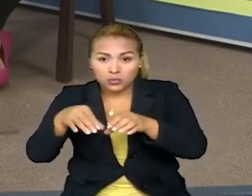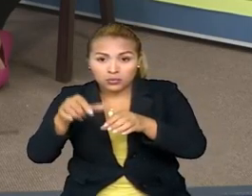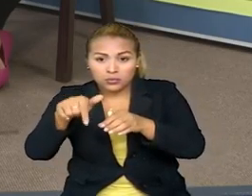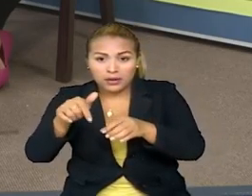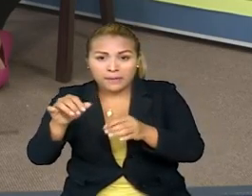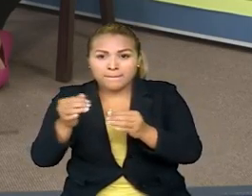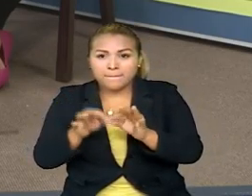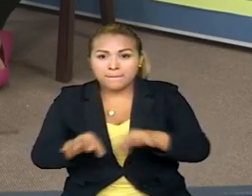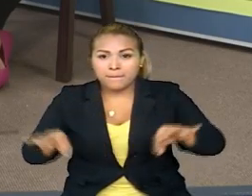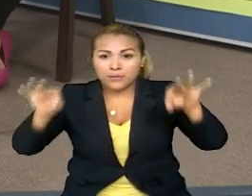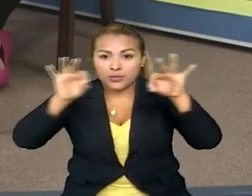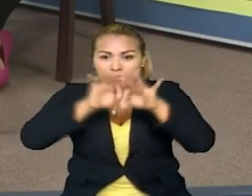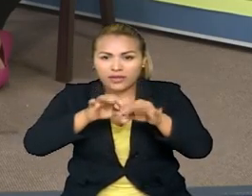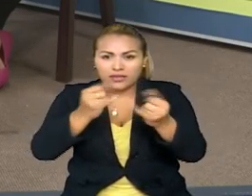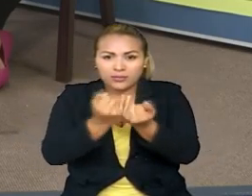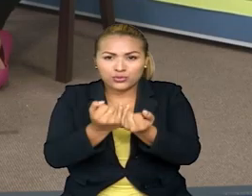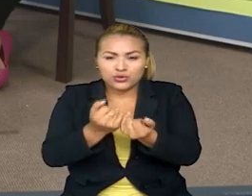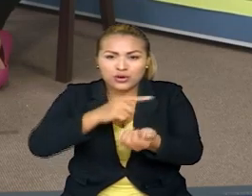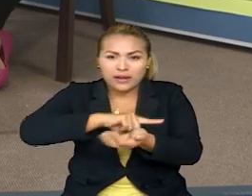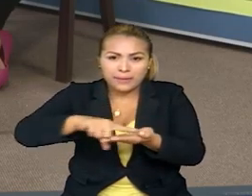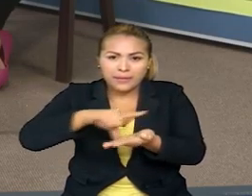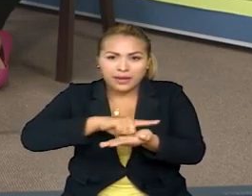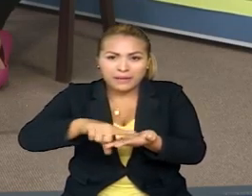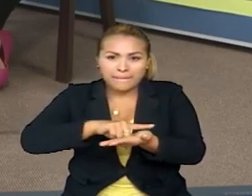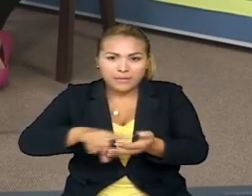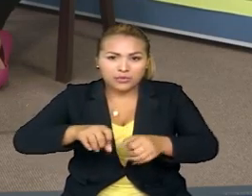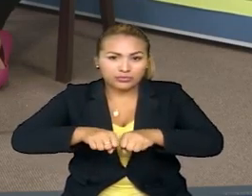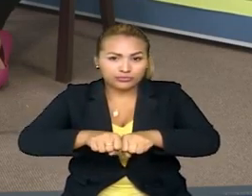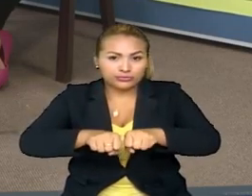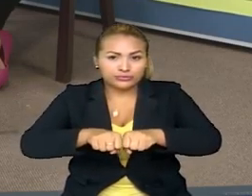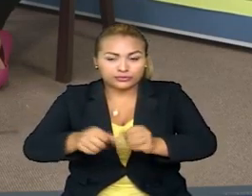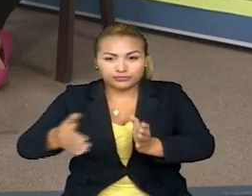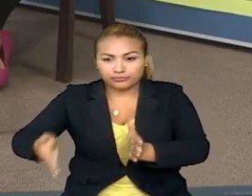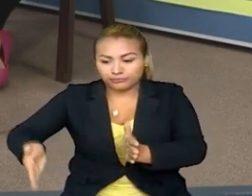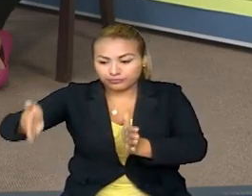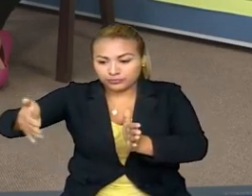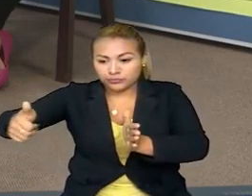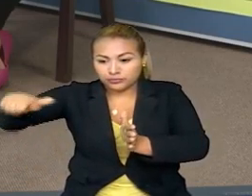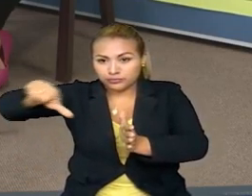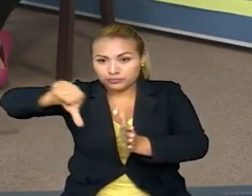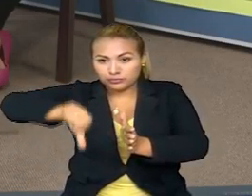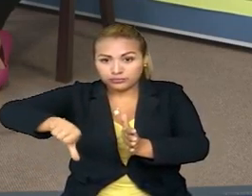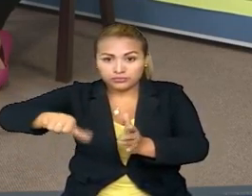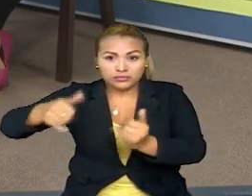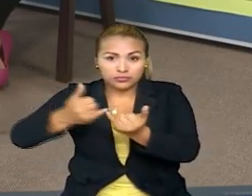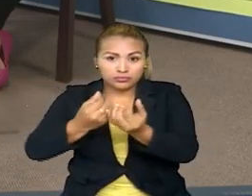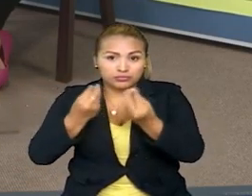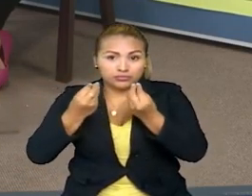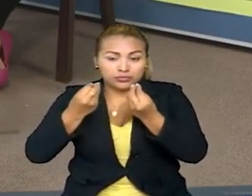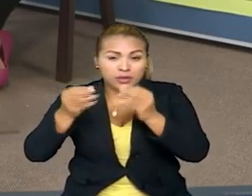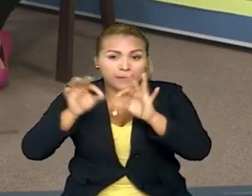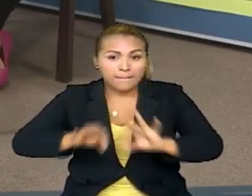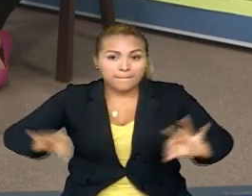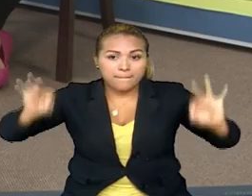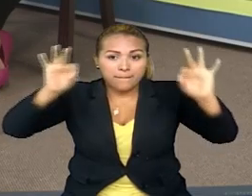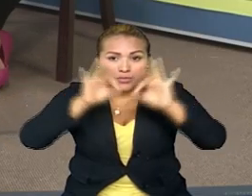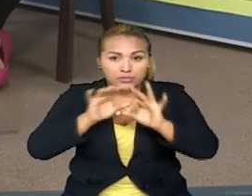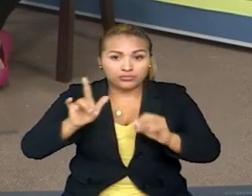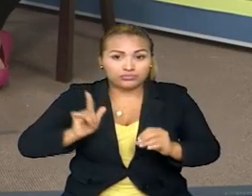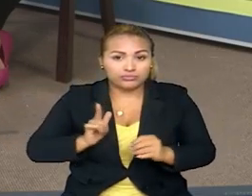cepillado de las pilas de los recipientes y voltear y tenerlo todo boca para abajo para que no acumule agua en el estadio de larva